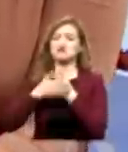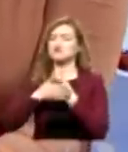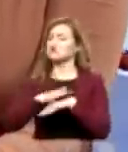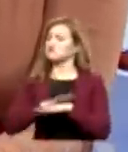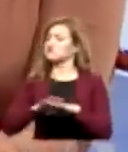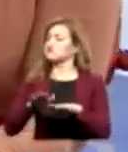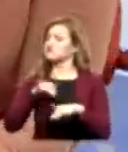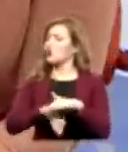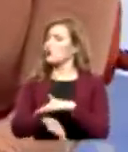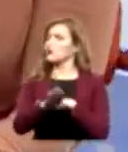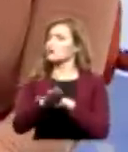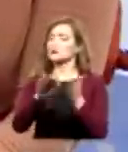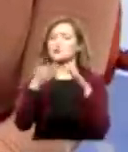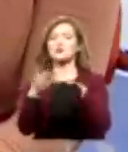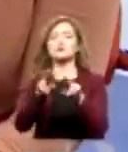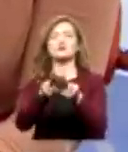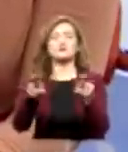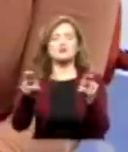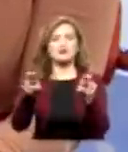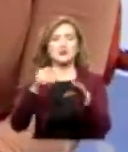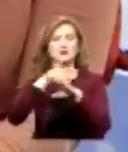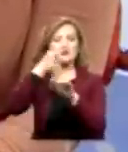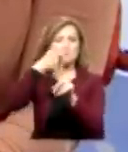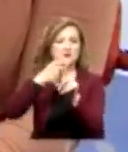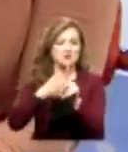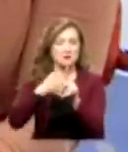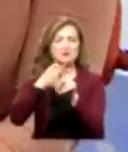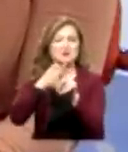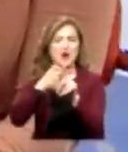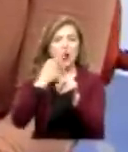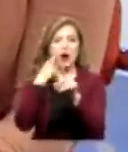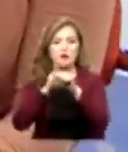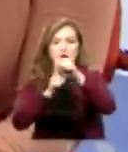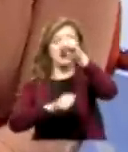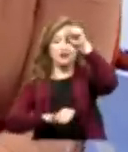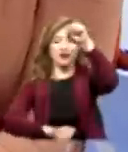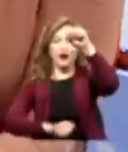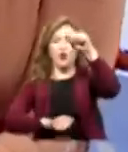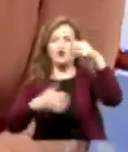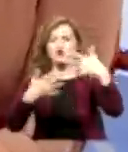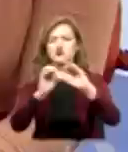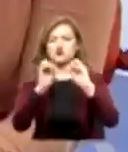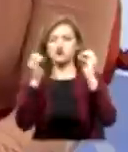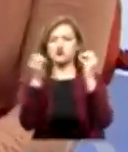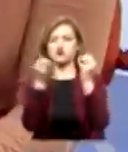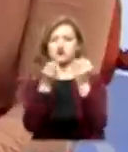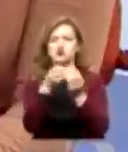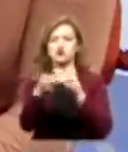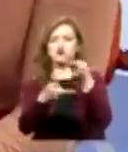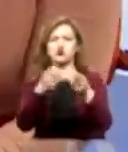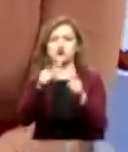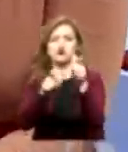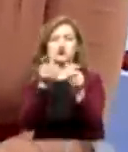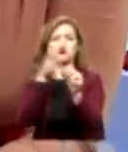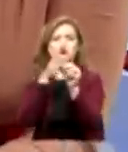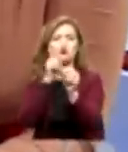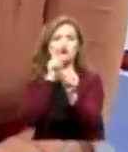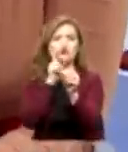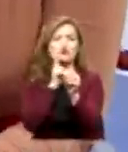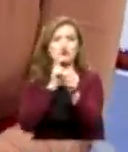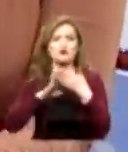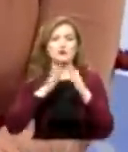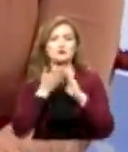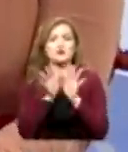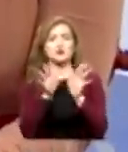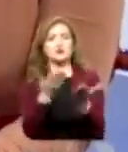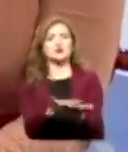volvió a abrir meses después, descubriendo una supuesta red de trata de personas con fines sexuales. Ante esto, la comunidad quiere respuestas,